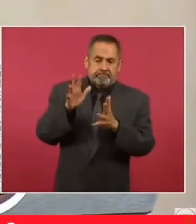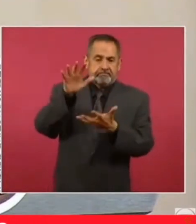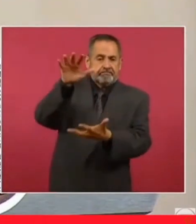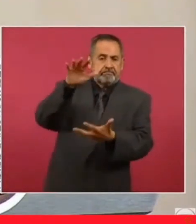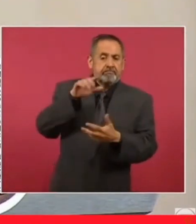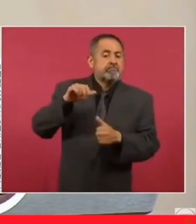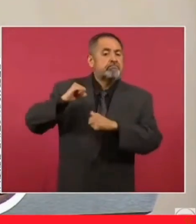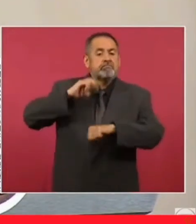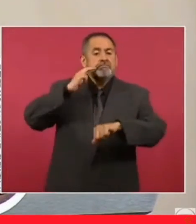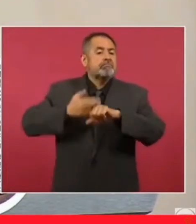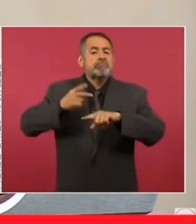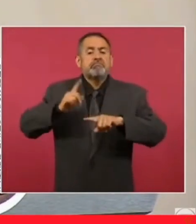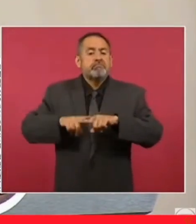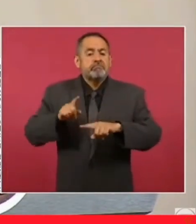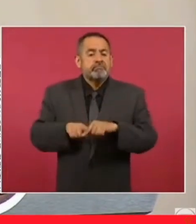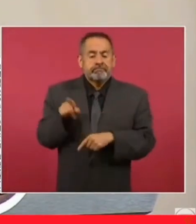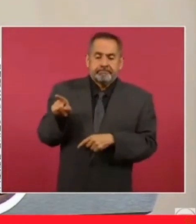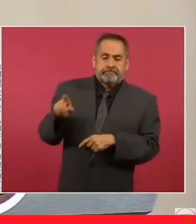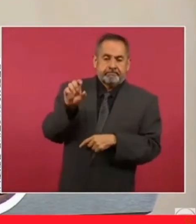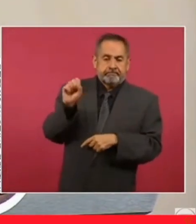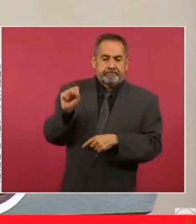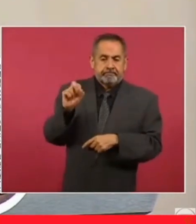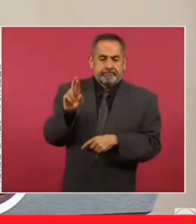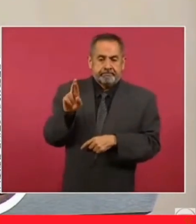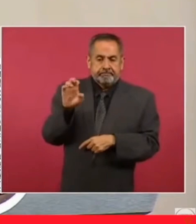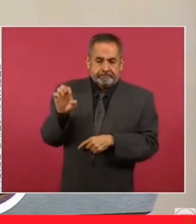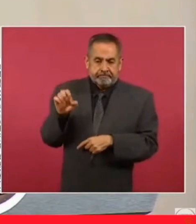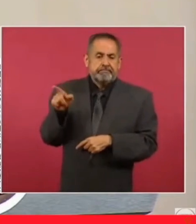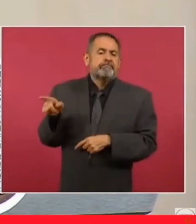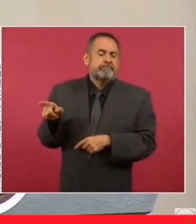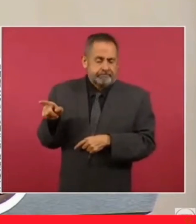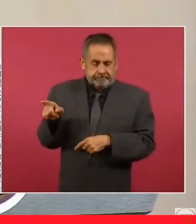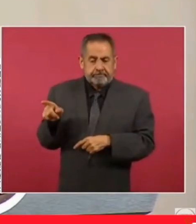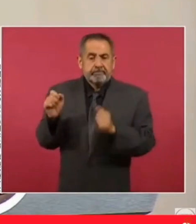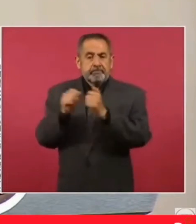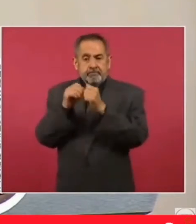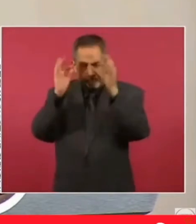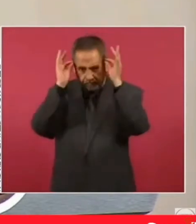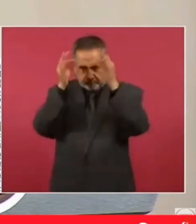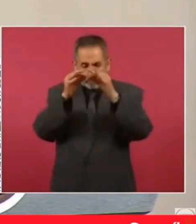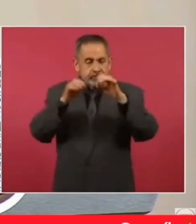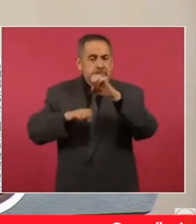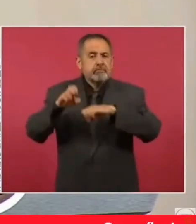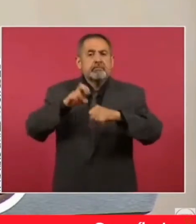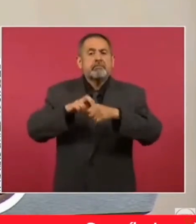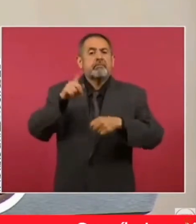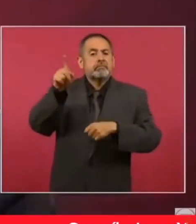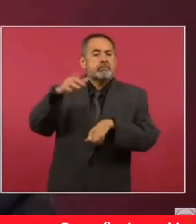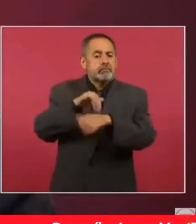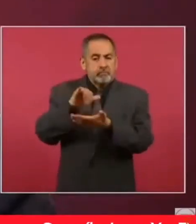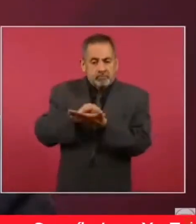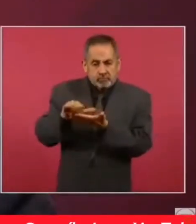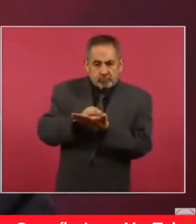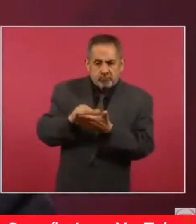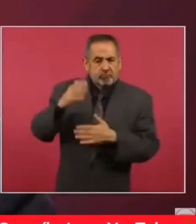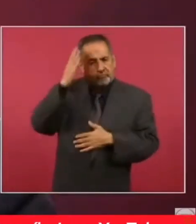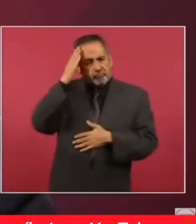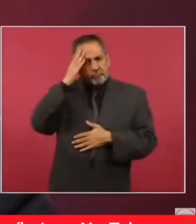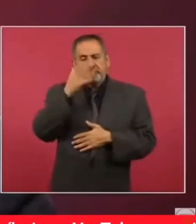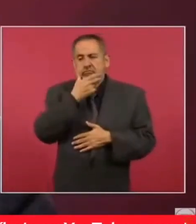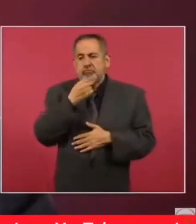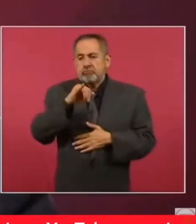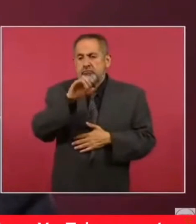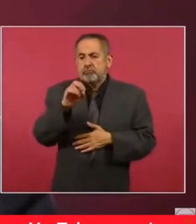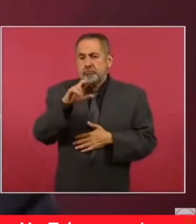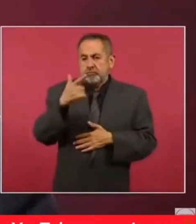la Cancillería de México y el Consulado de México en Nueva York, que encabeza el cónsul